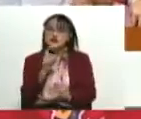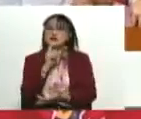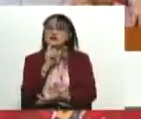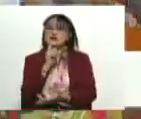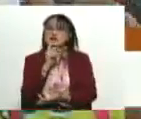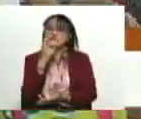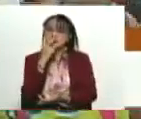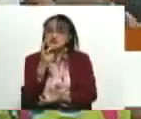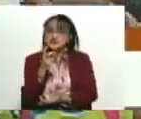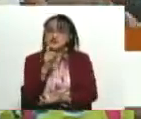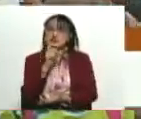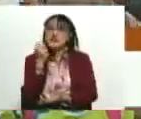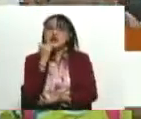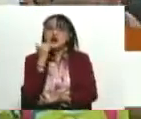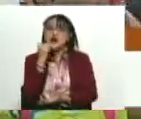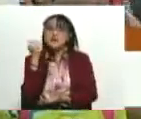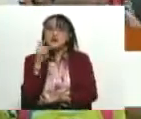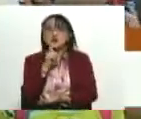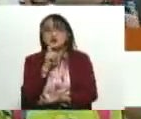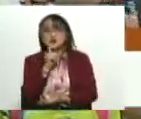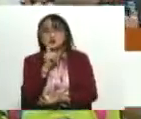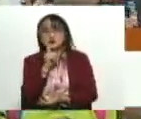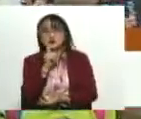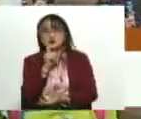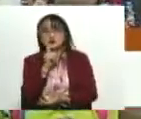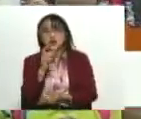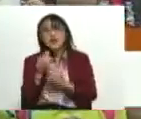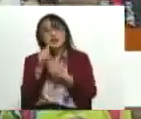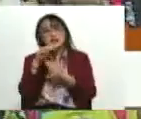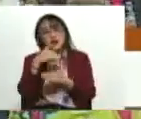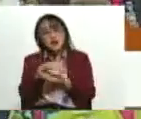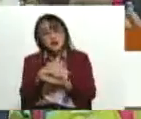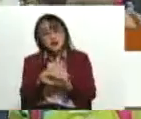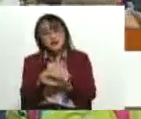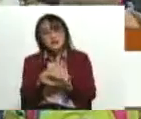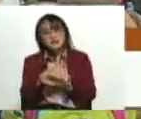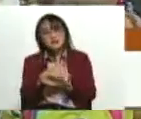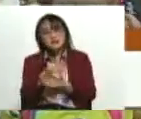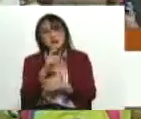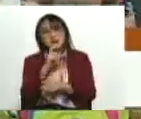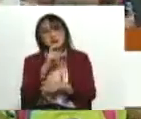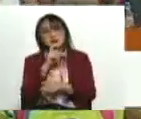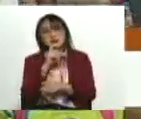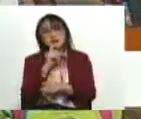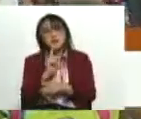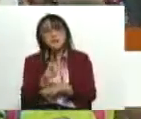¿A quién visita? ¿A quién le reclama? Al líder de calle, ¿va? ¿Quién lo manda a ser líder?